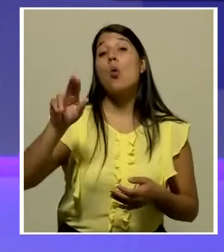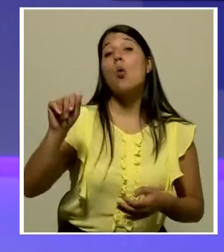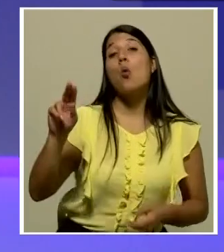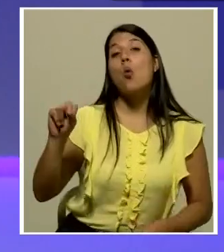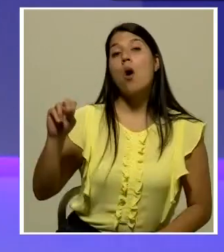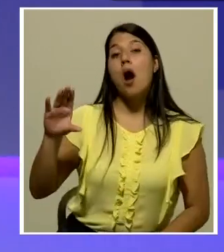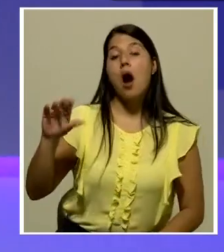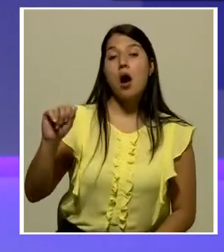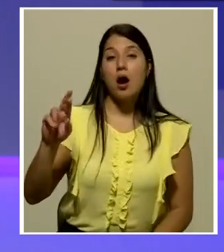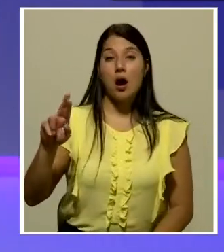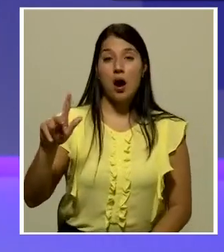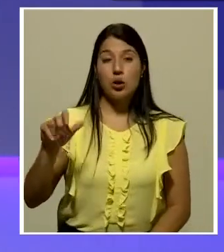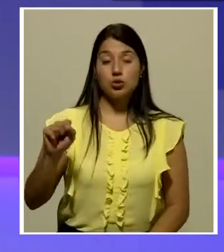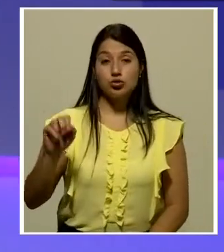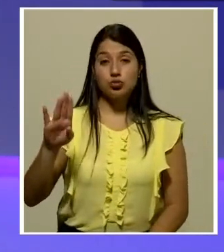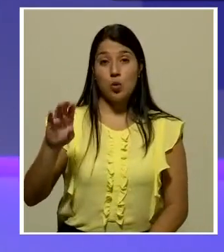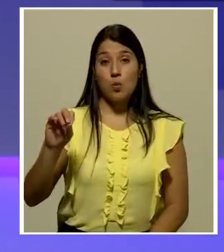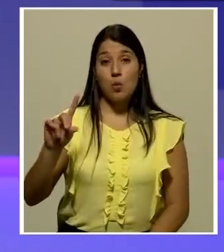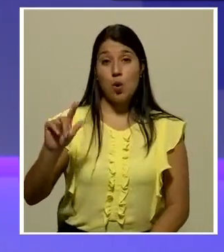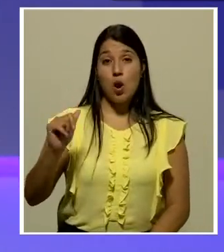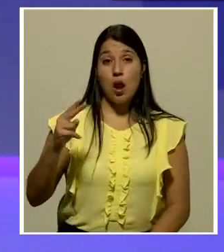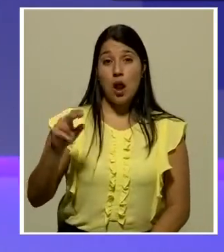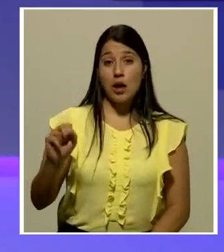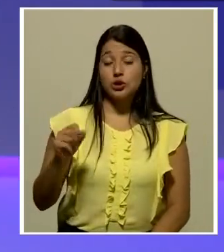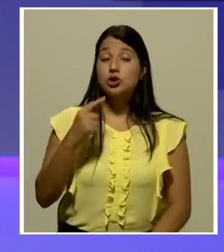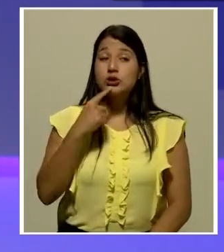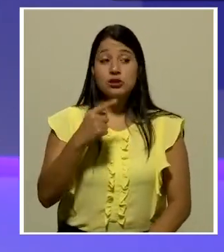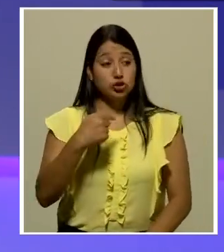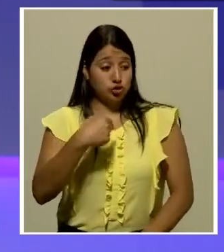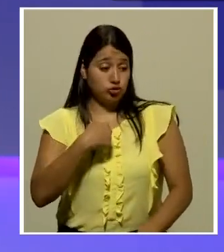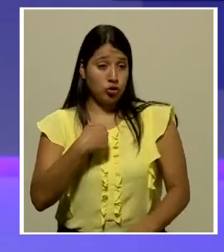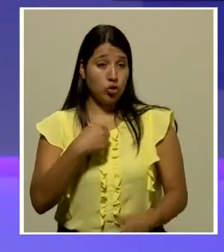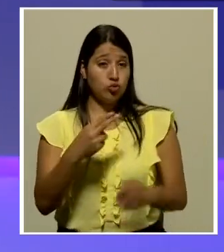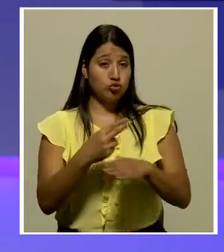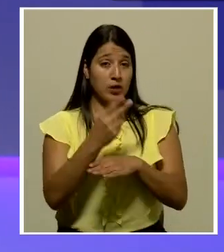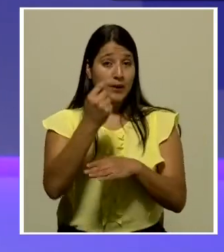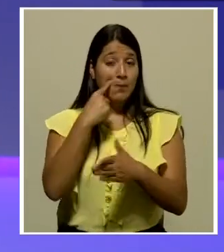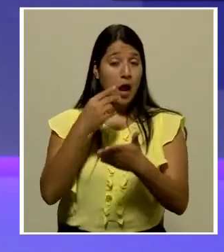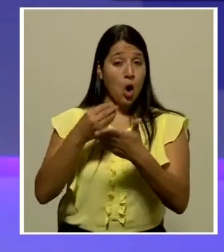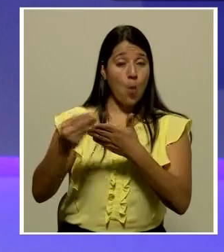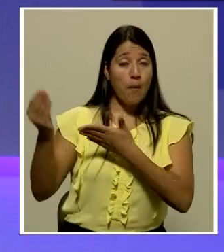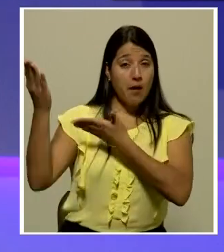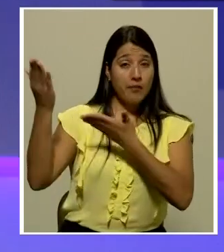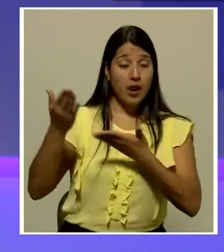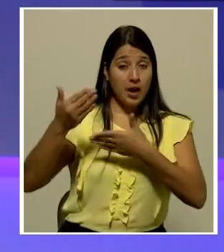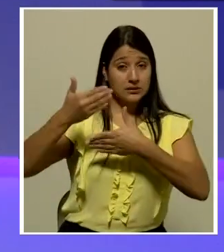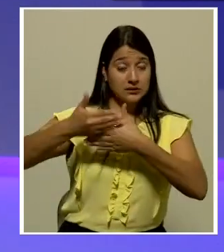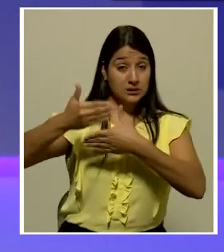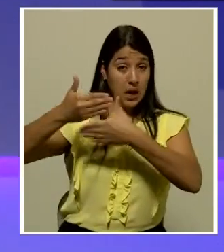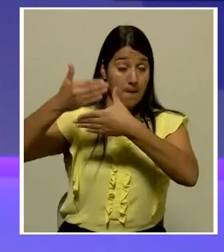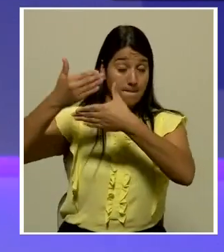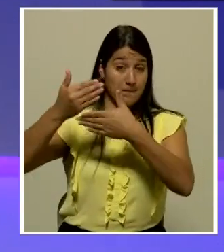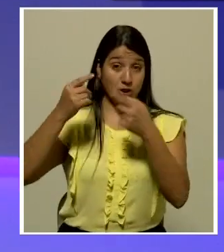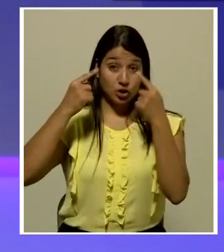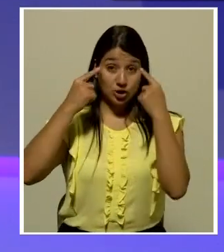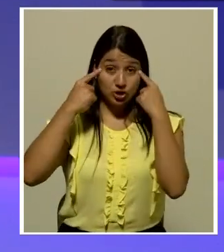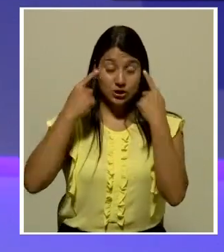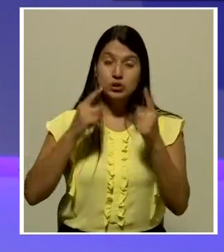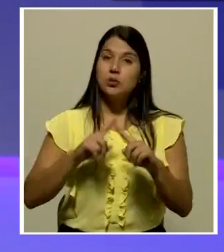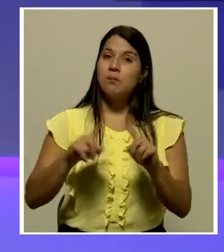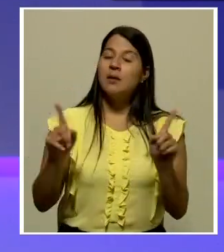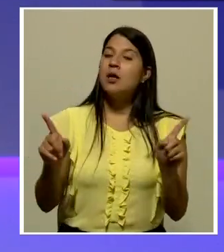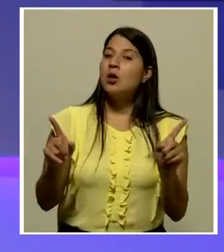de que él sí hizo las inversiones que dijo que iba a hacer, el tema del cemento y demás, pero pues sí hablamos de una cantidad de